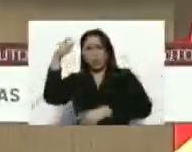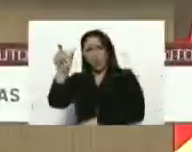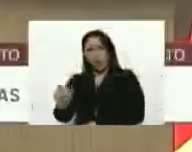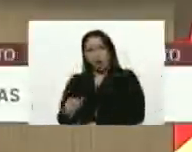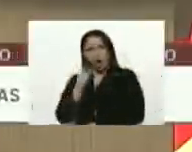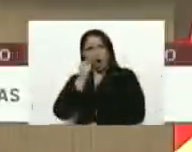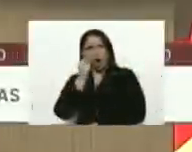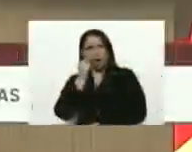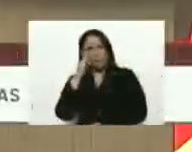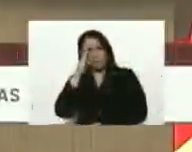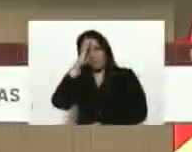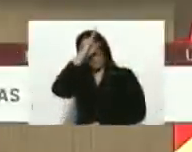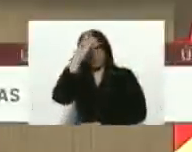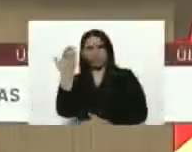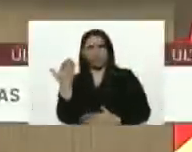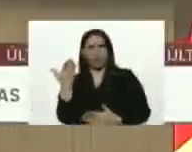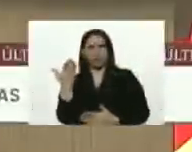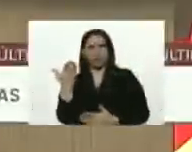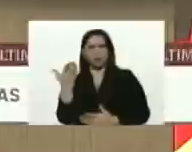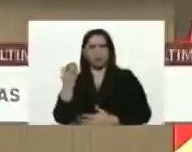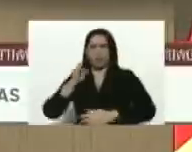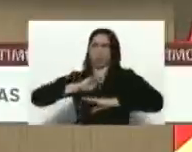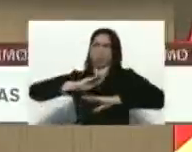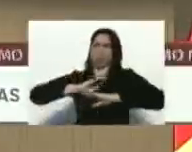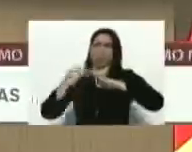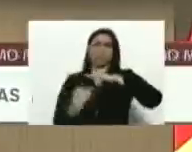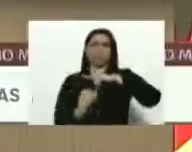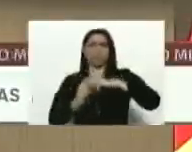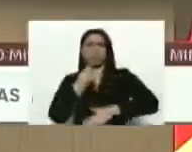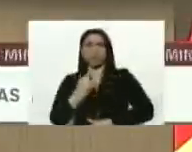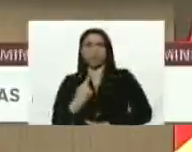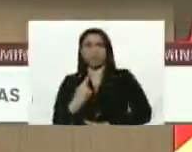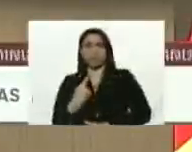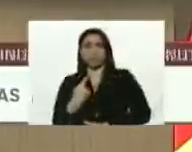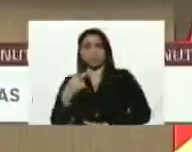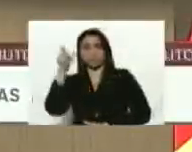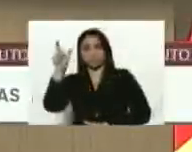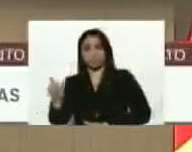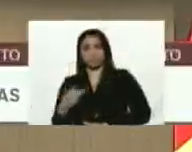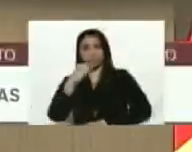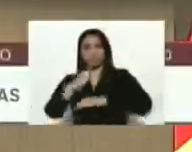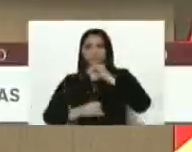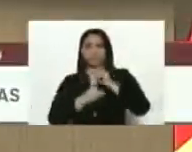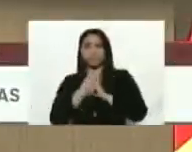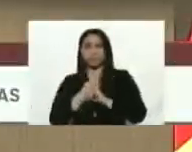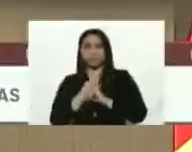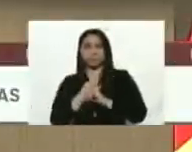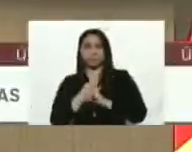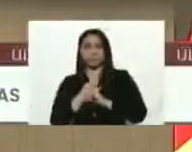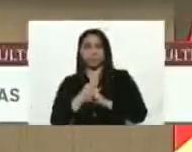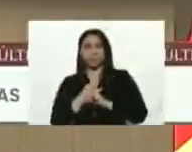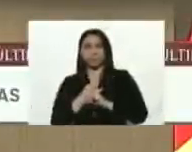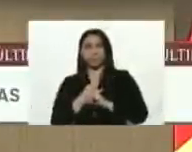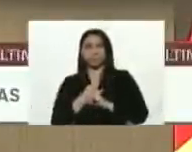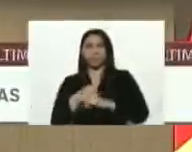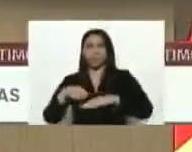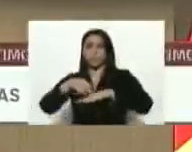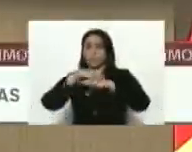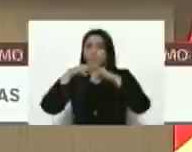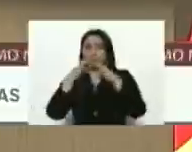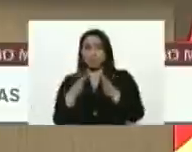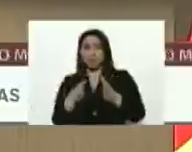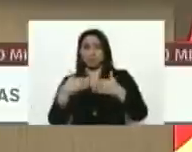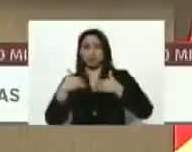sido institucionalizada, dice una agencia internacional. La web del Ministerio de Salud en